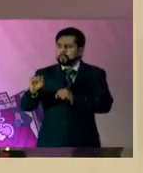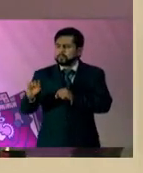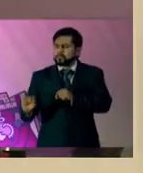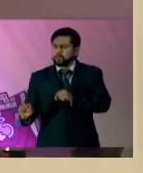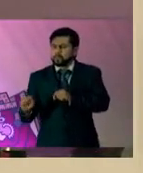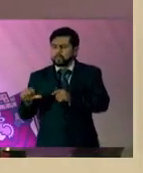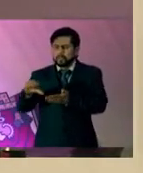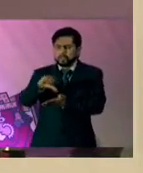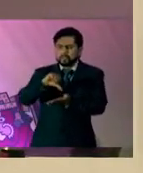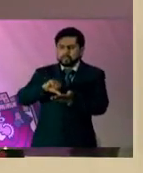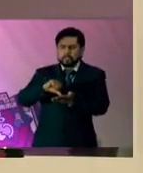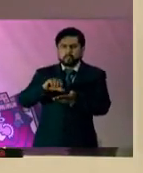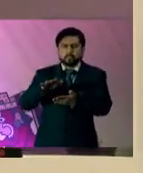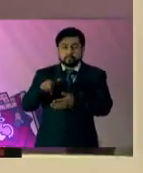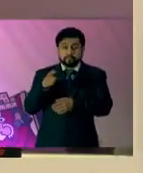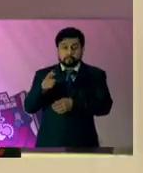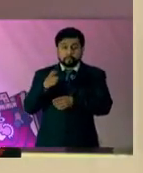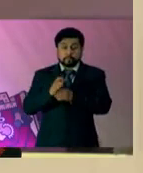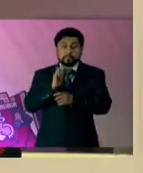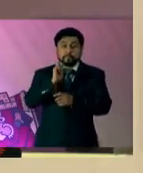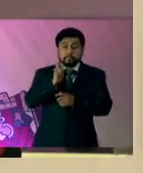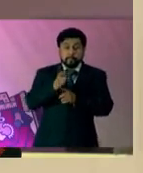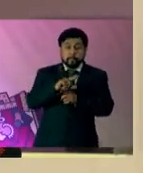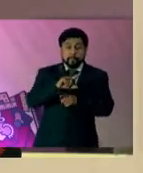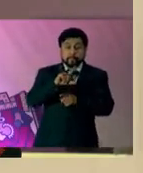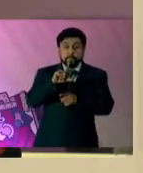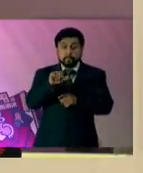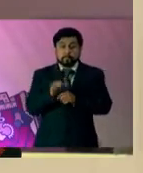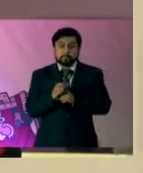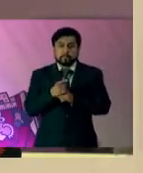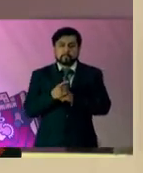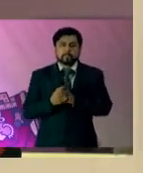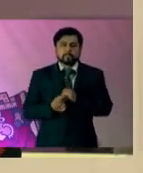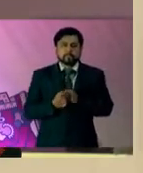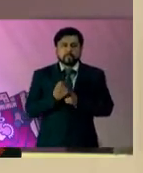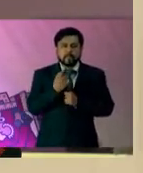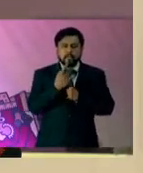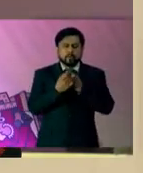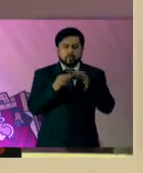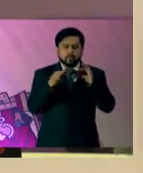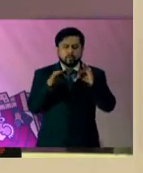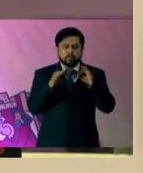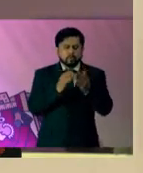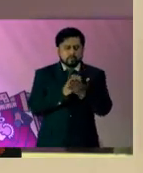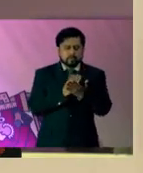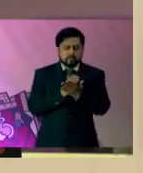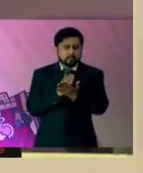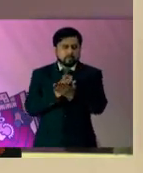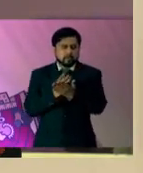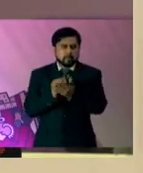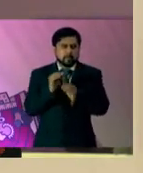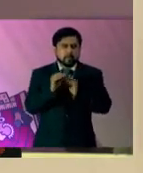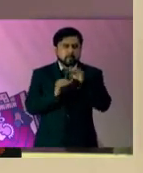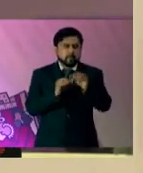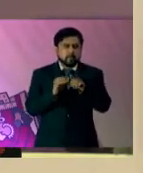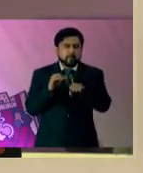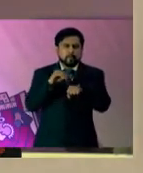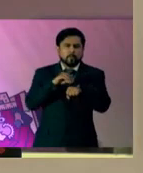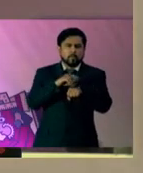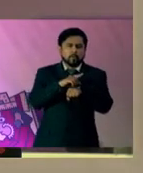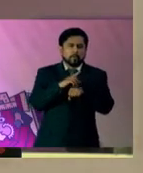el zapatismo y después una que en unas cuantas páginas nos da el retrato del